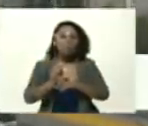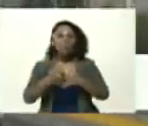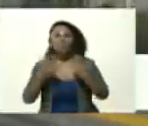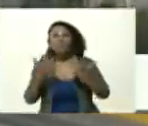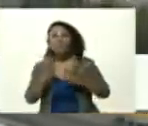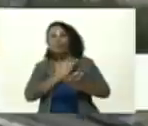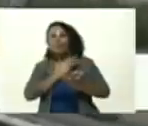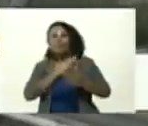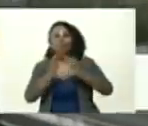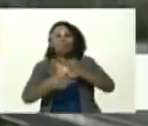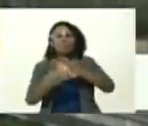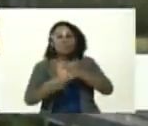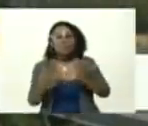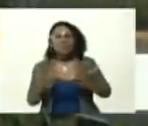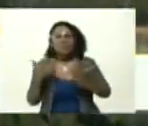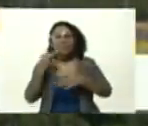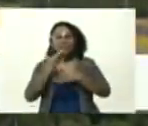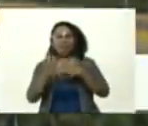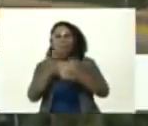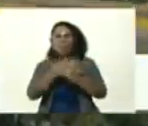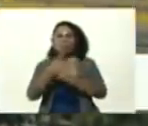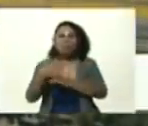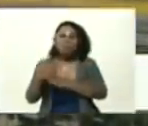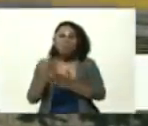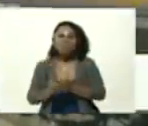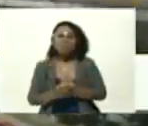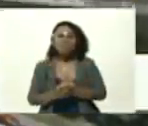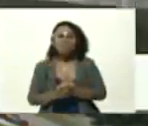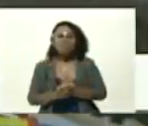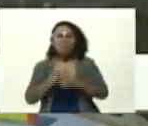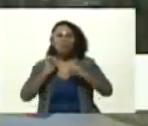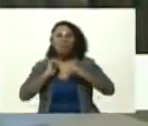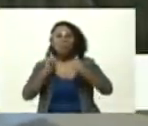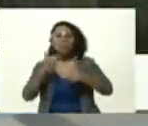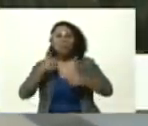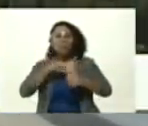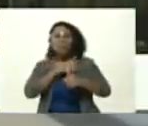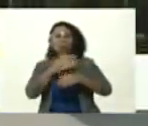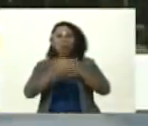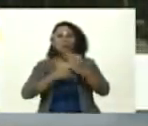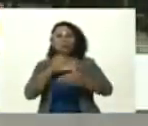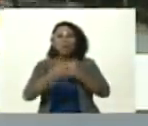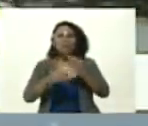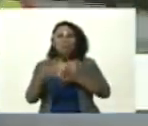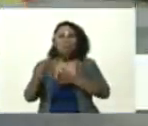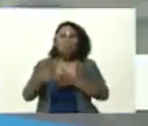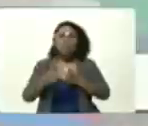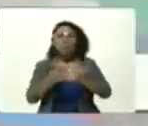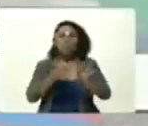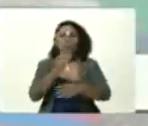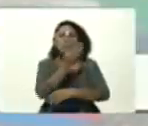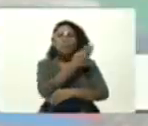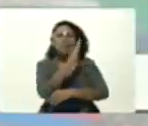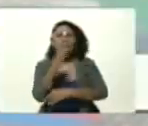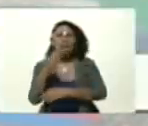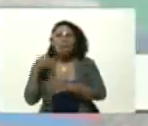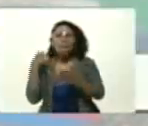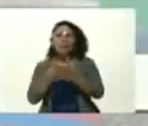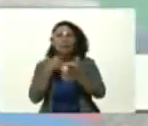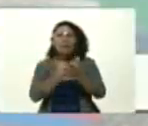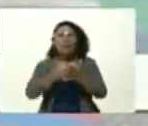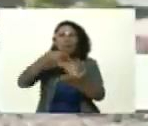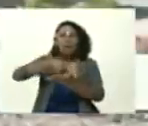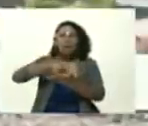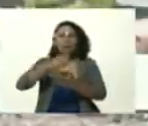tener recreación, a, bueno, a compartir. Comenzamos nosotros realizando el paseo bicentenario, Batalla de Carabobo,